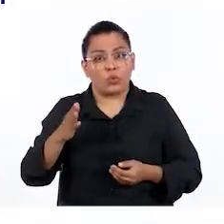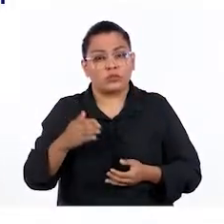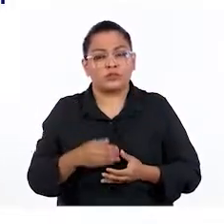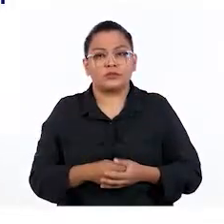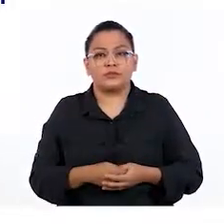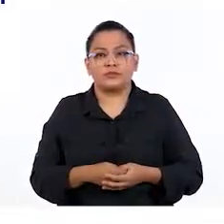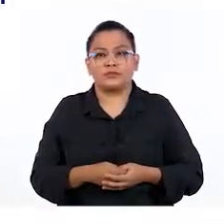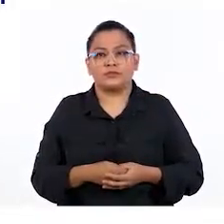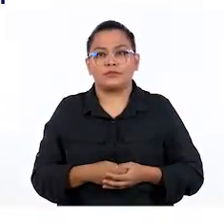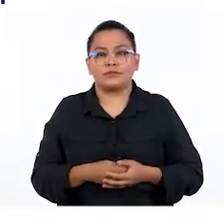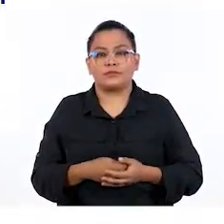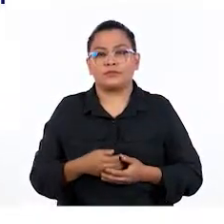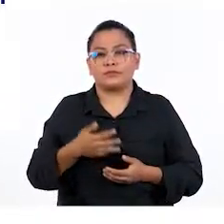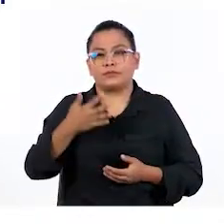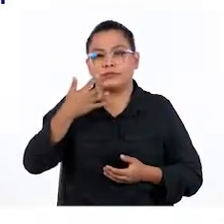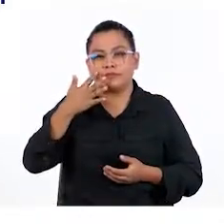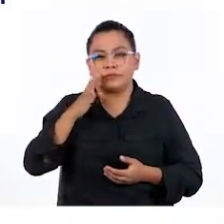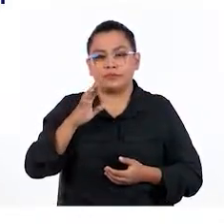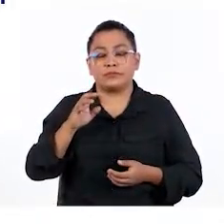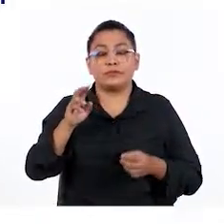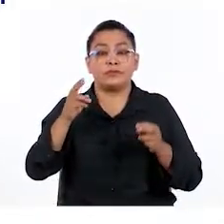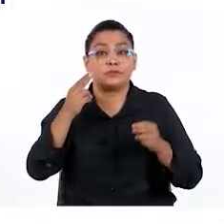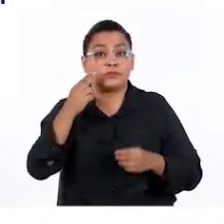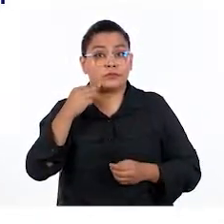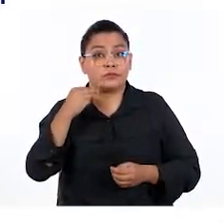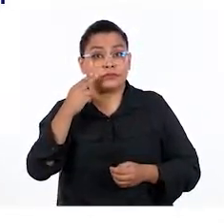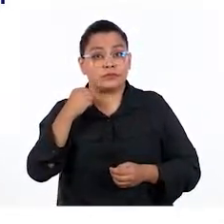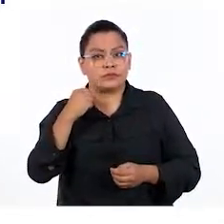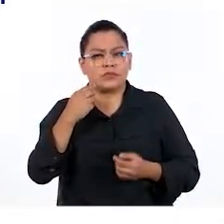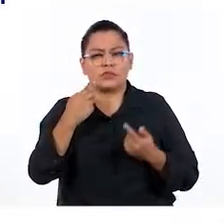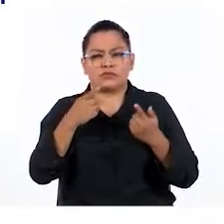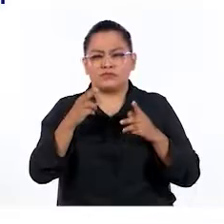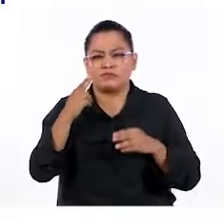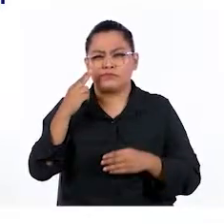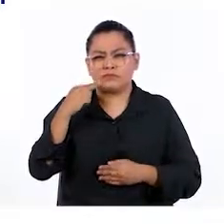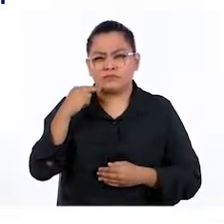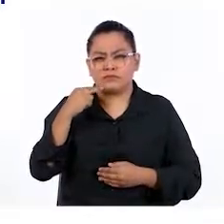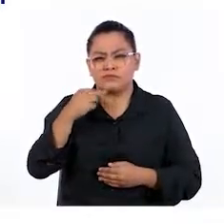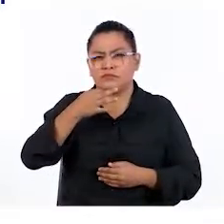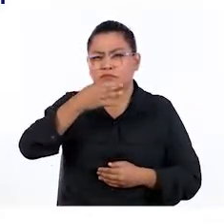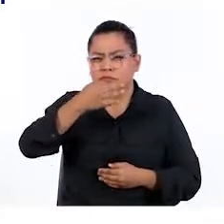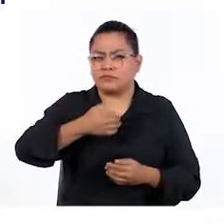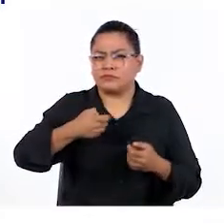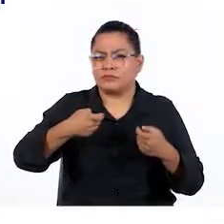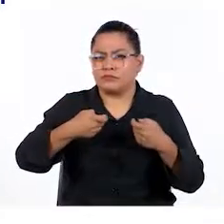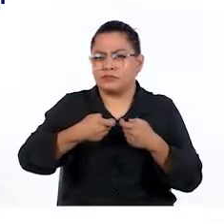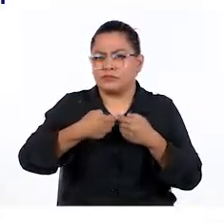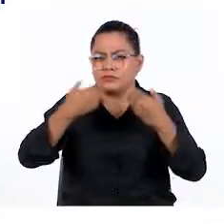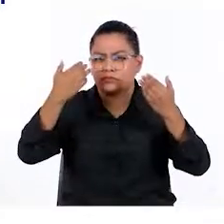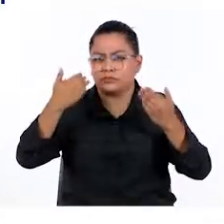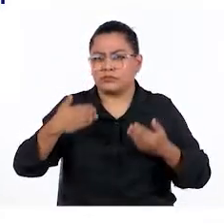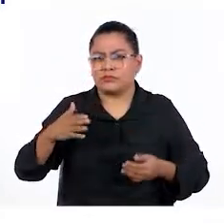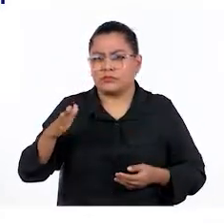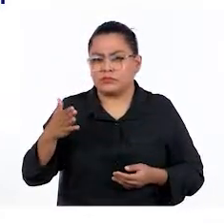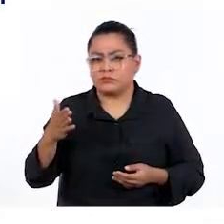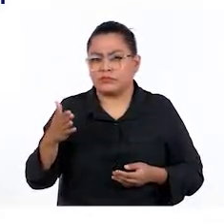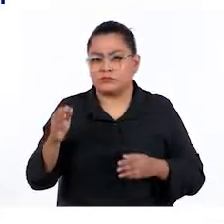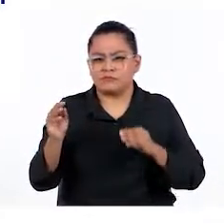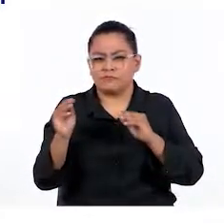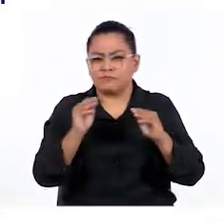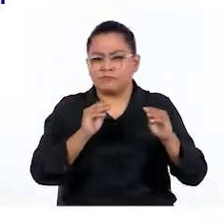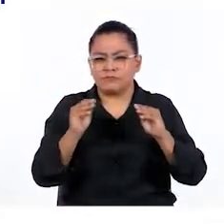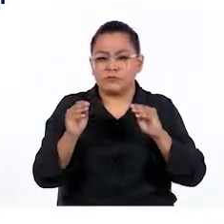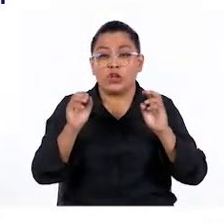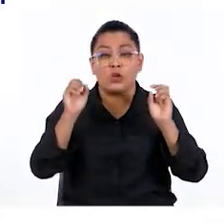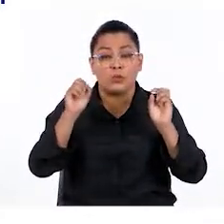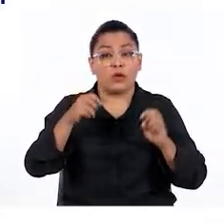estos componentes hablábamos sobre el azúcar. Pero, ¿será el azúcar la verdadera energía biológicamente útil que nos mueve y